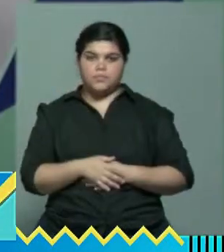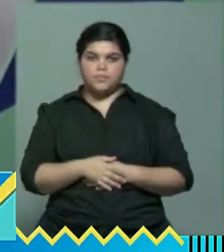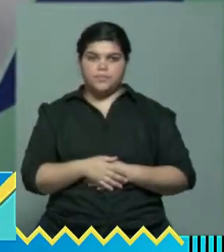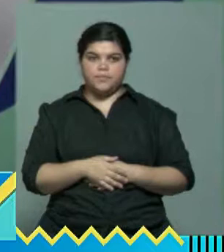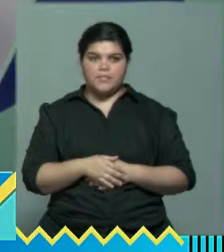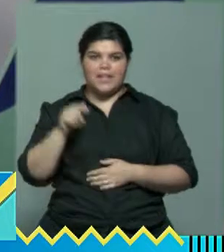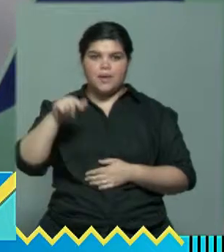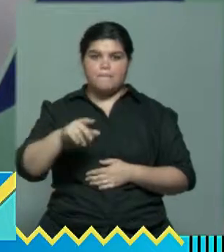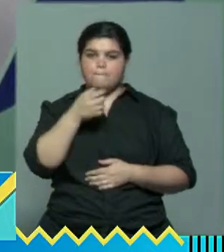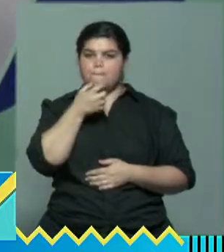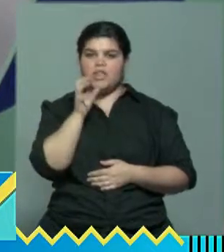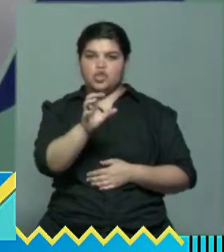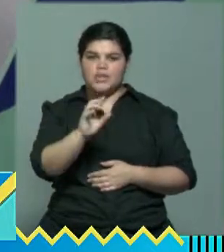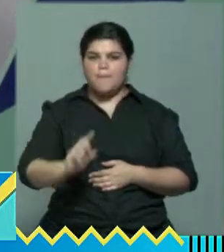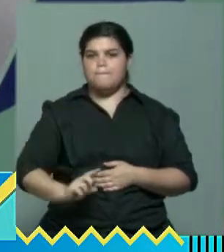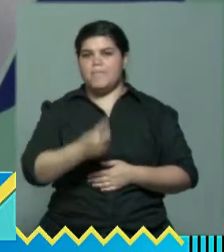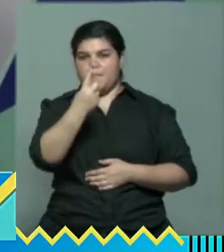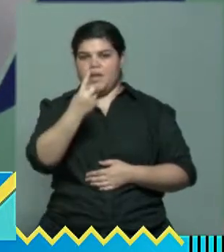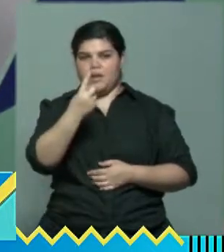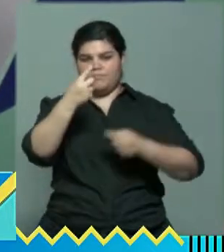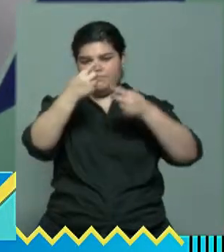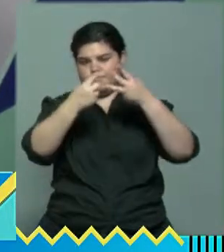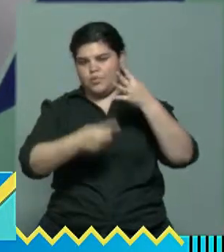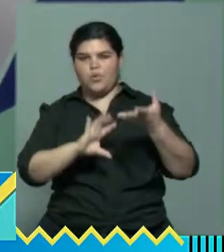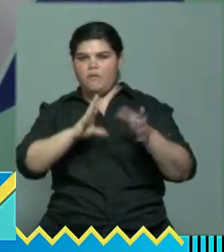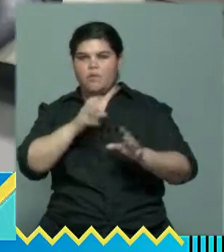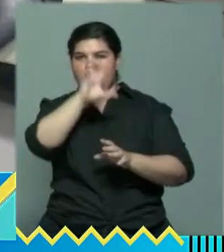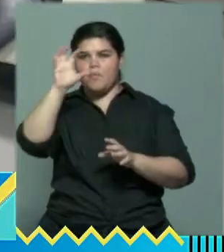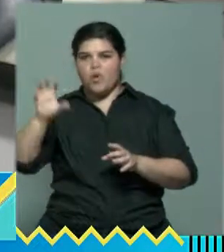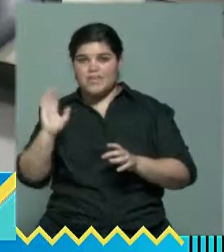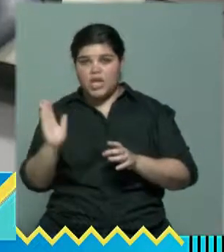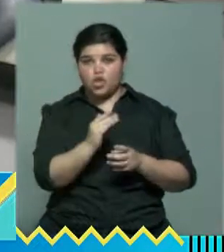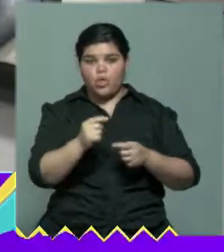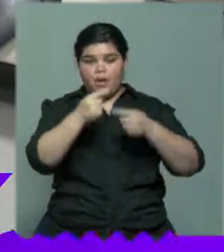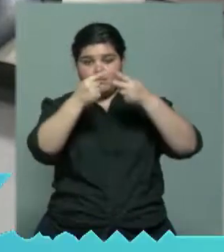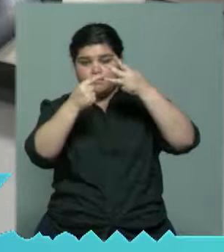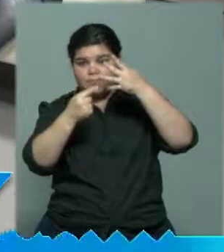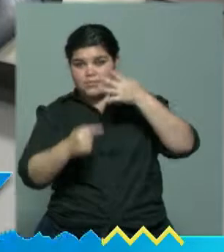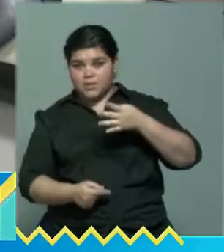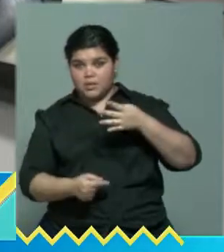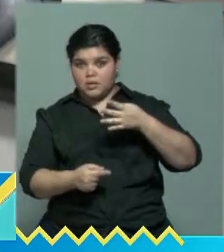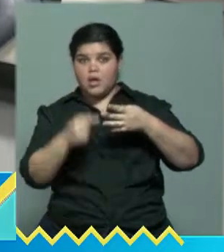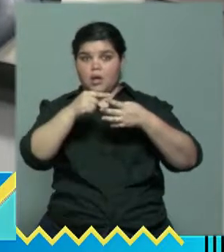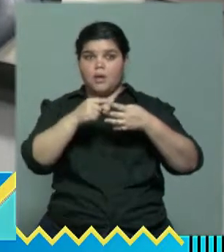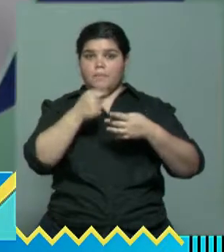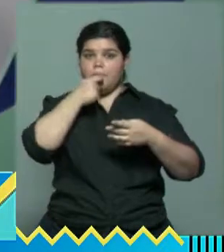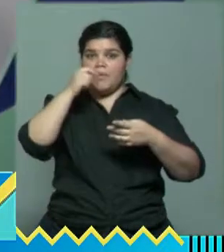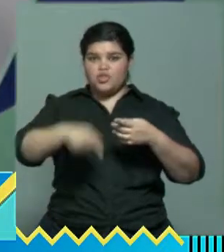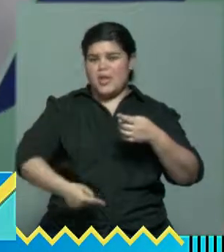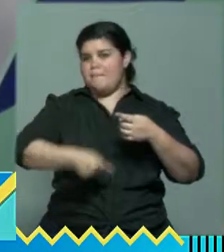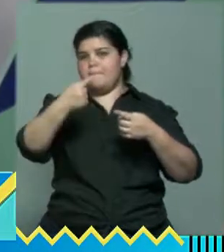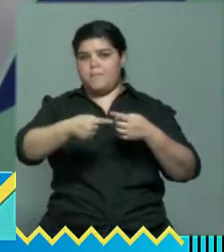Es la primera provincia, digamos, dentro del ranking, si uno pudiera hacer un ranking, que tiene estos guarismos. El resto